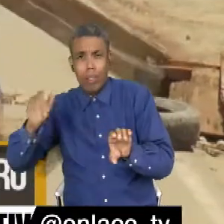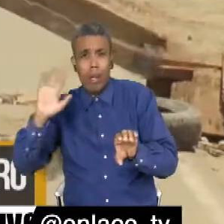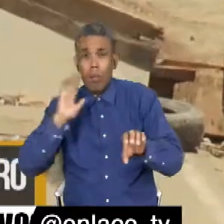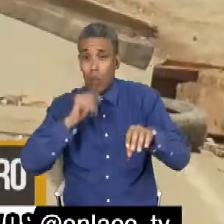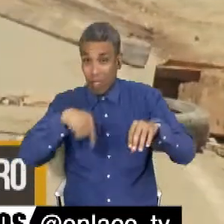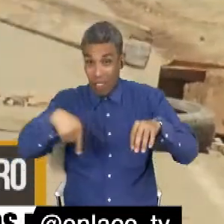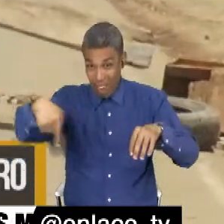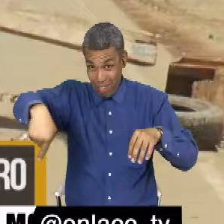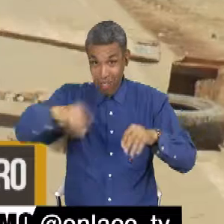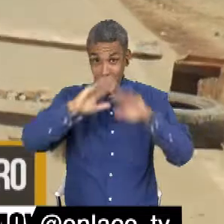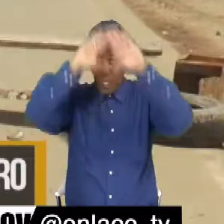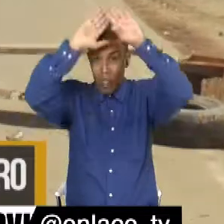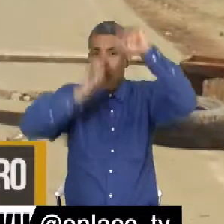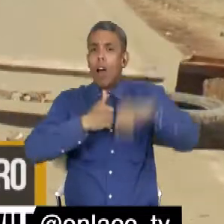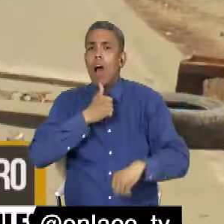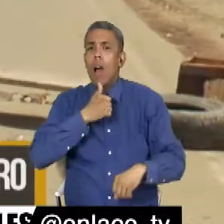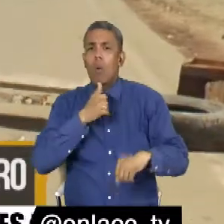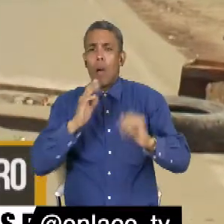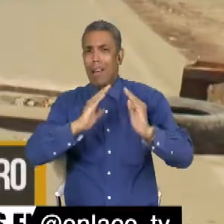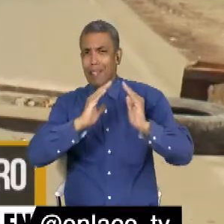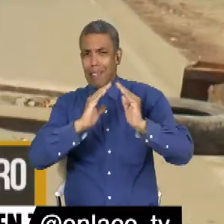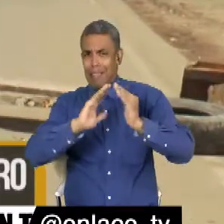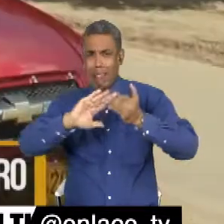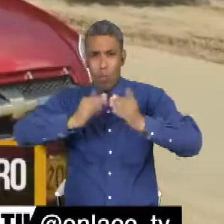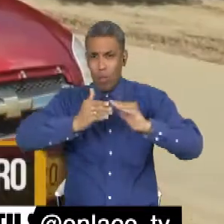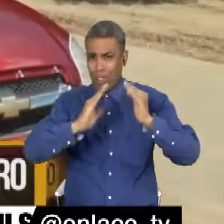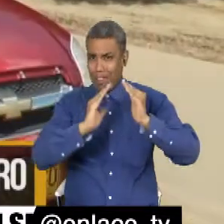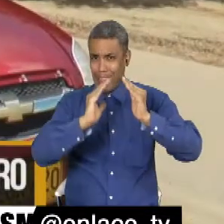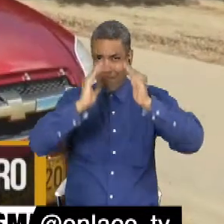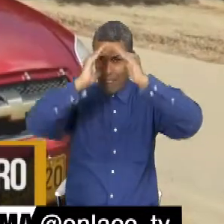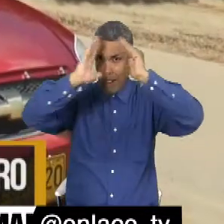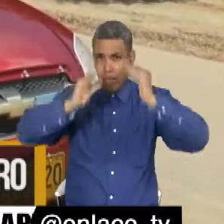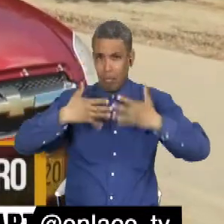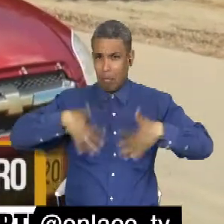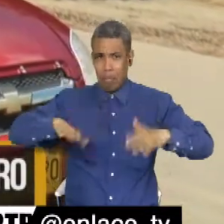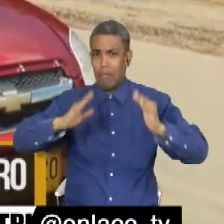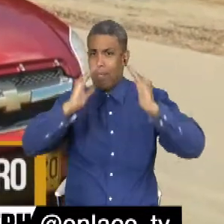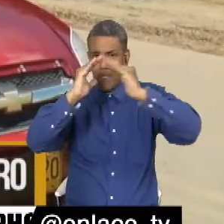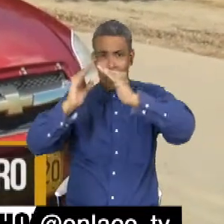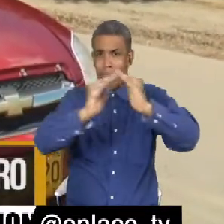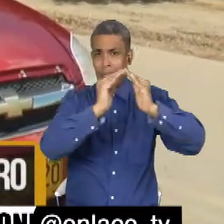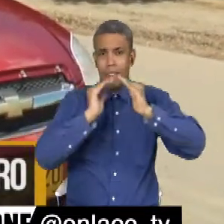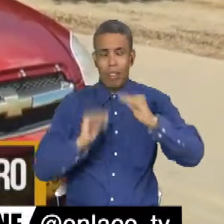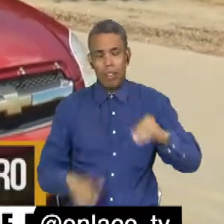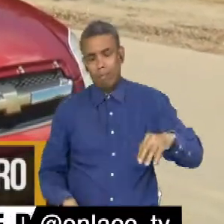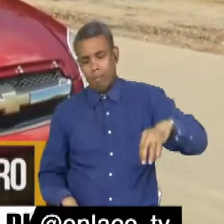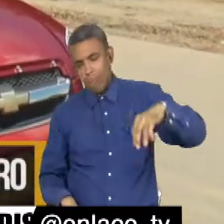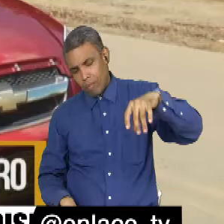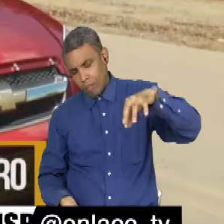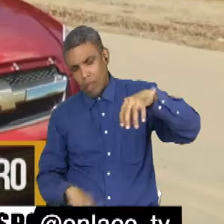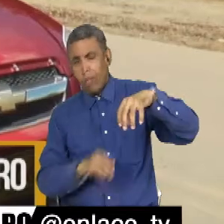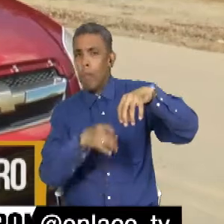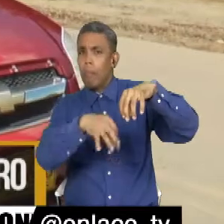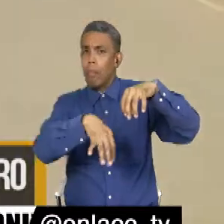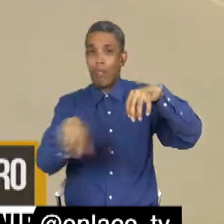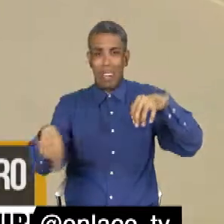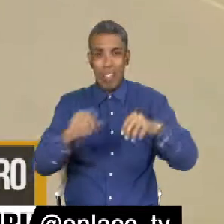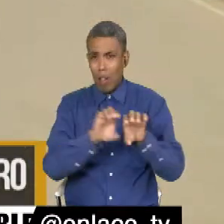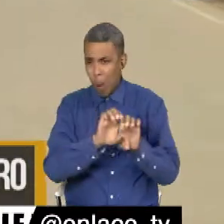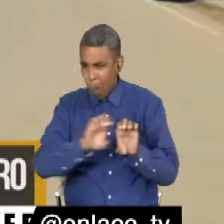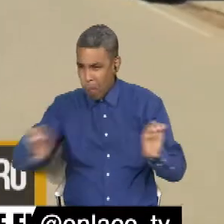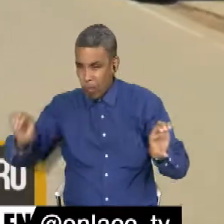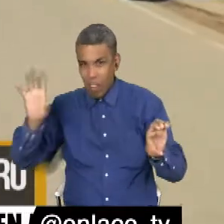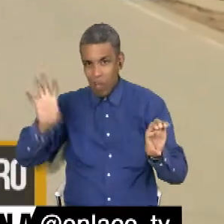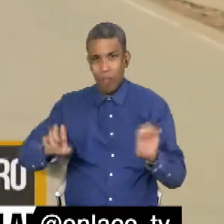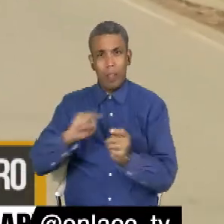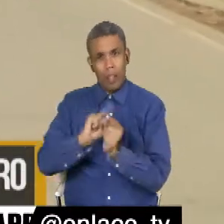¿sí? Esas tuberías ya tienen 70, 80 años de trabajo, ya se deben cambiar. Continuarán con las protestas hasta tanto la petrolera